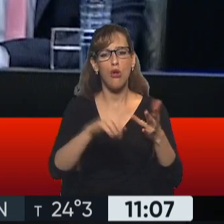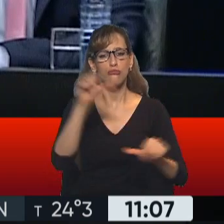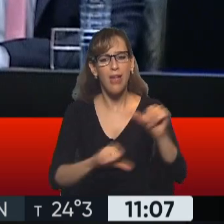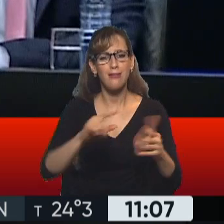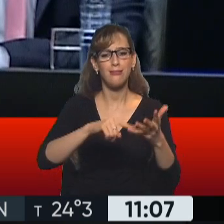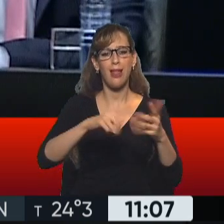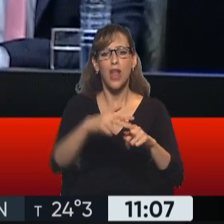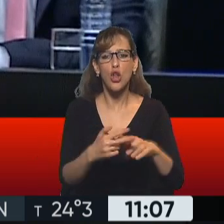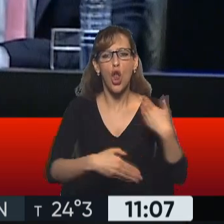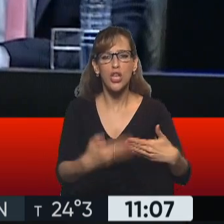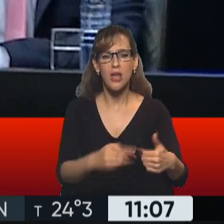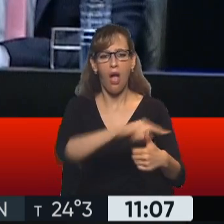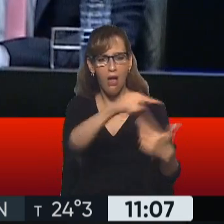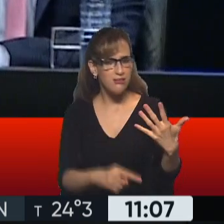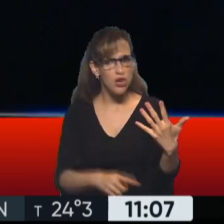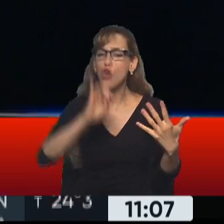en discusión.